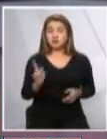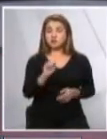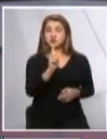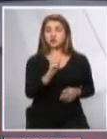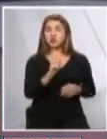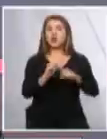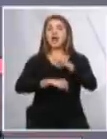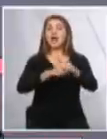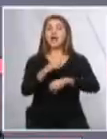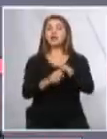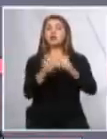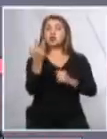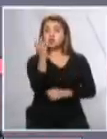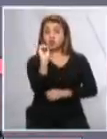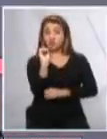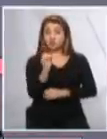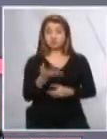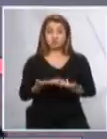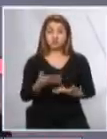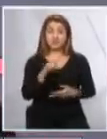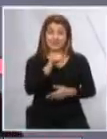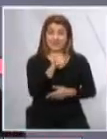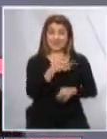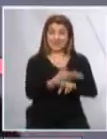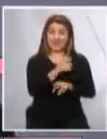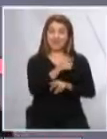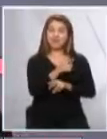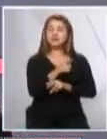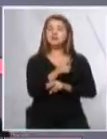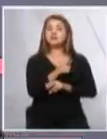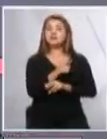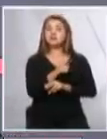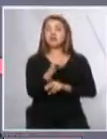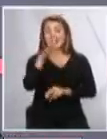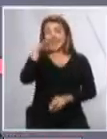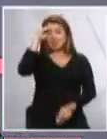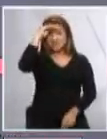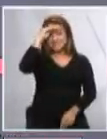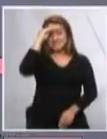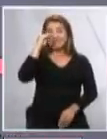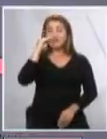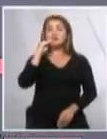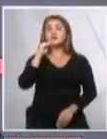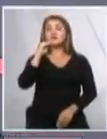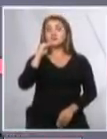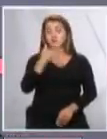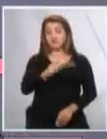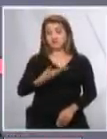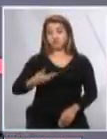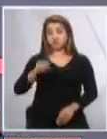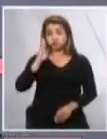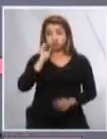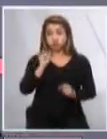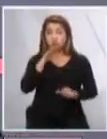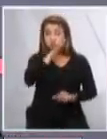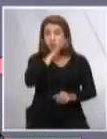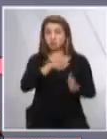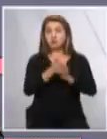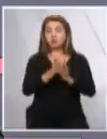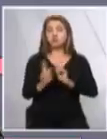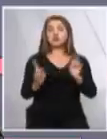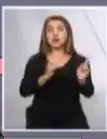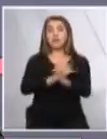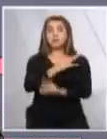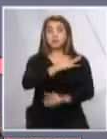En la década de los 90. Y por tanto, hay ahí una experiencia que la presidenta puede usar a su favor. Es más, yo creo que el cambio de